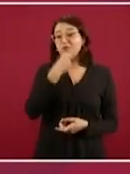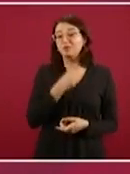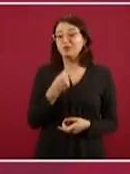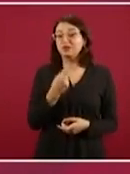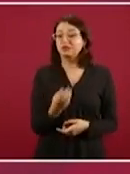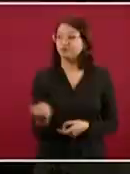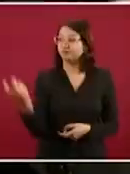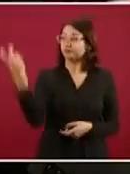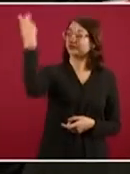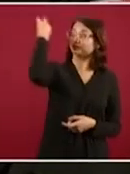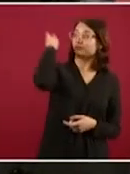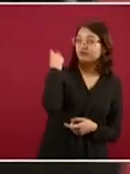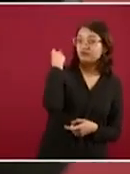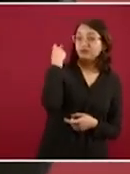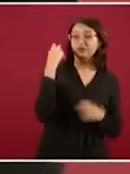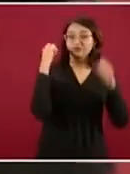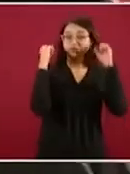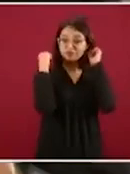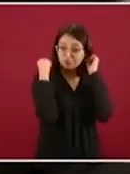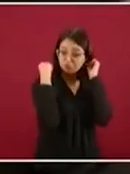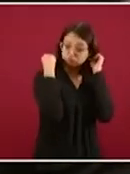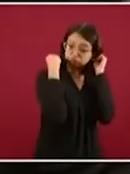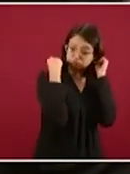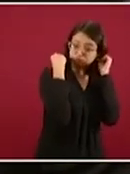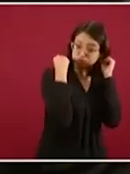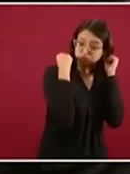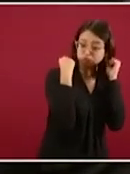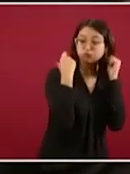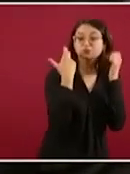o los que eran sus amos.